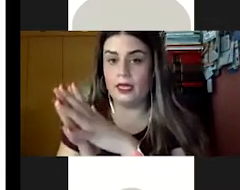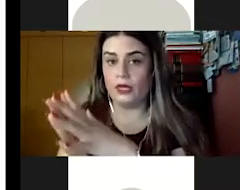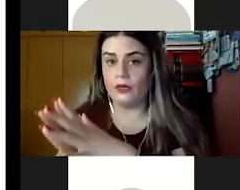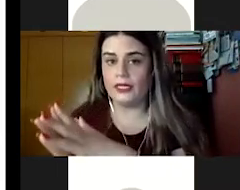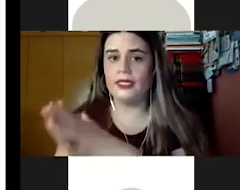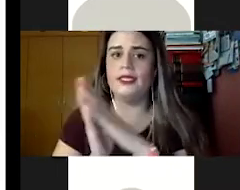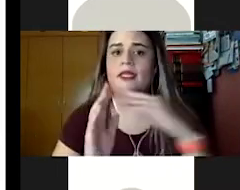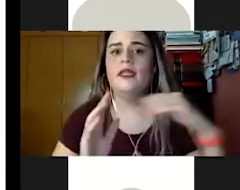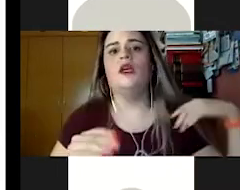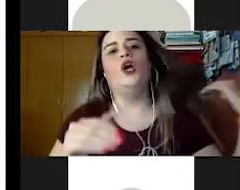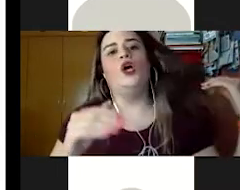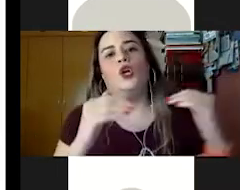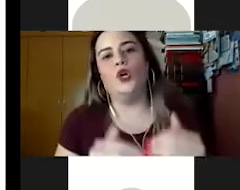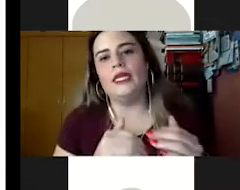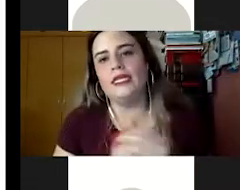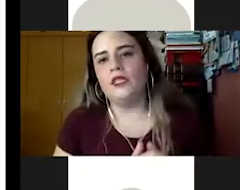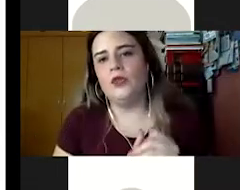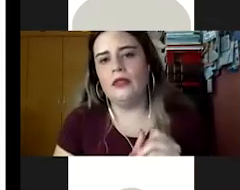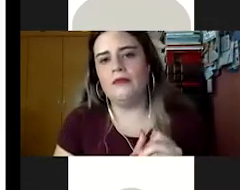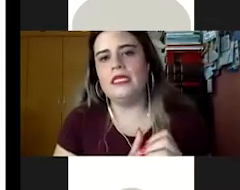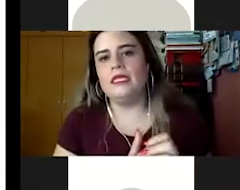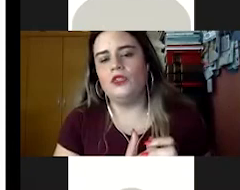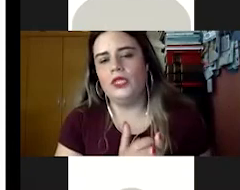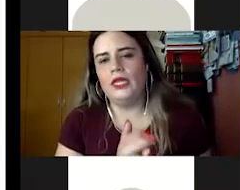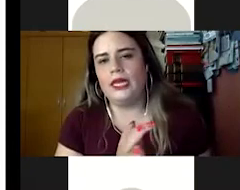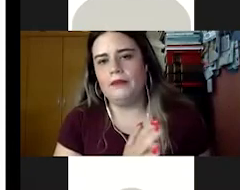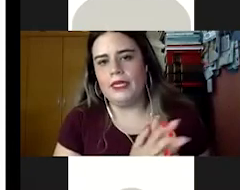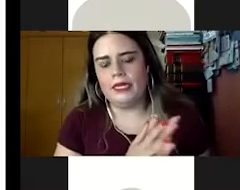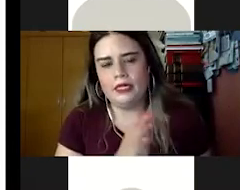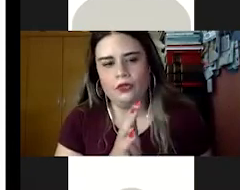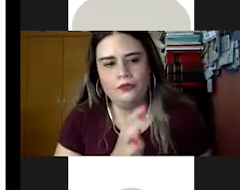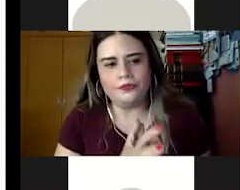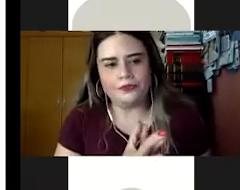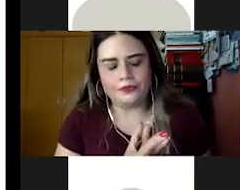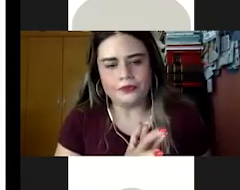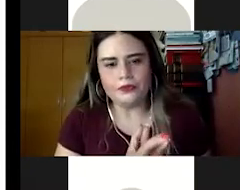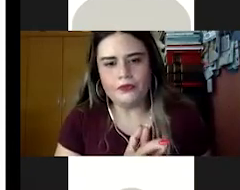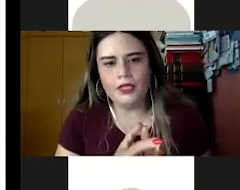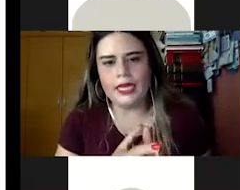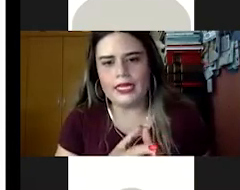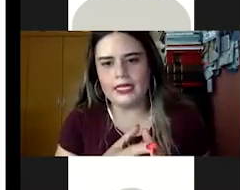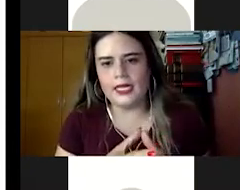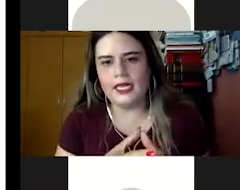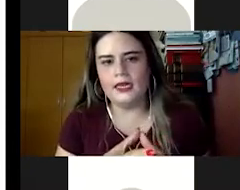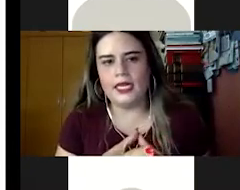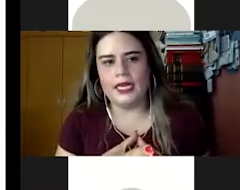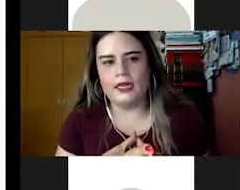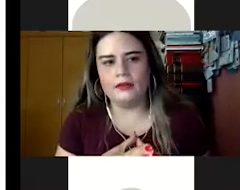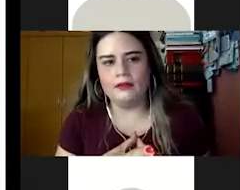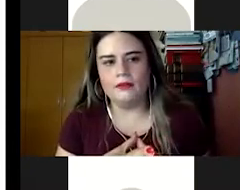presidencia, que ahora no existe, lo que se hizo en la administración de Enrique Peña Nieto, que